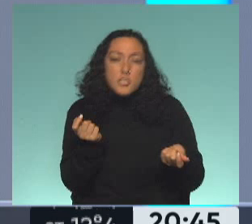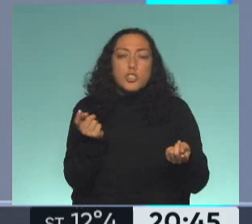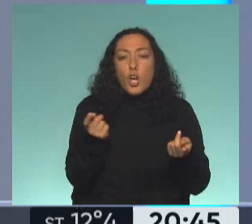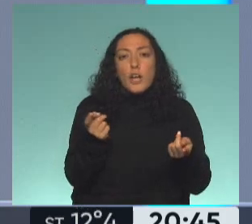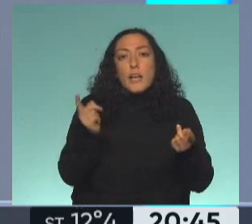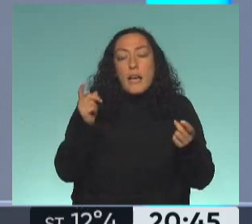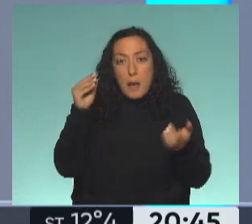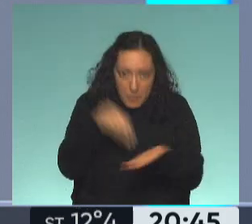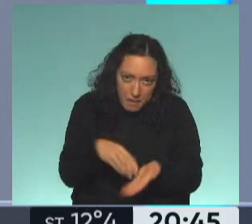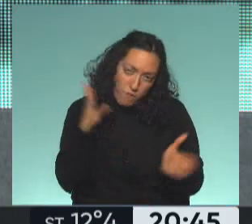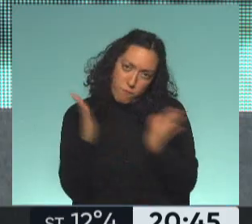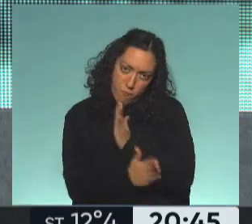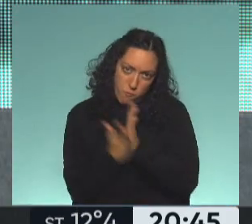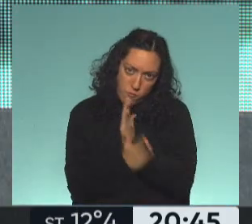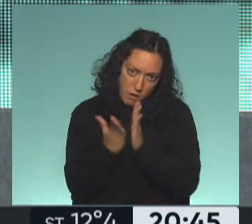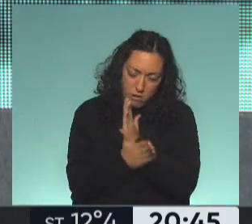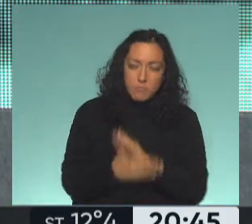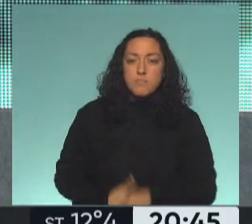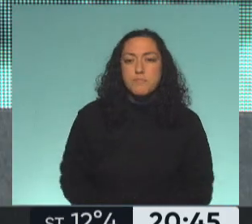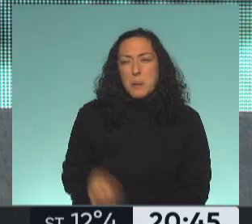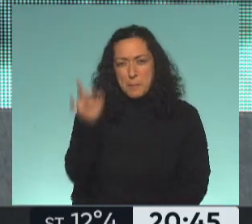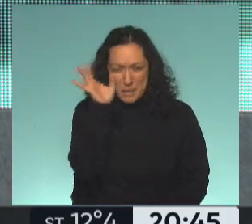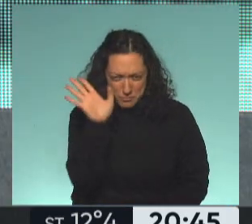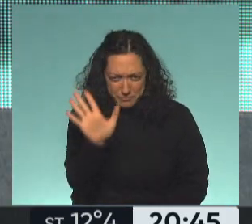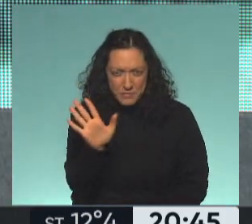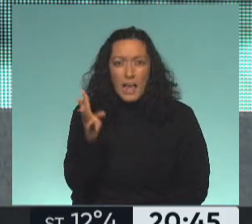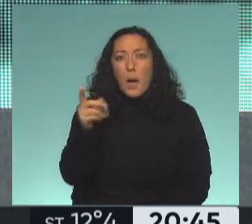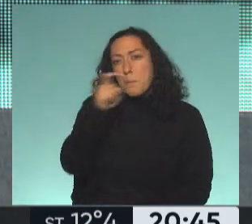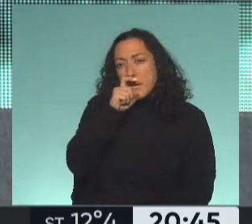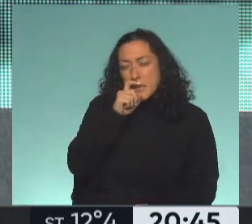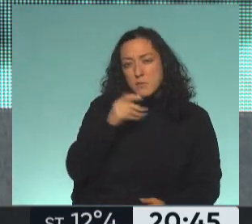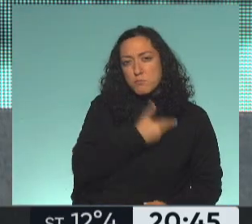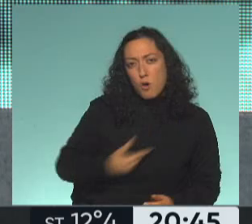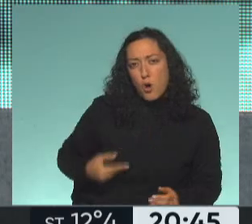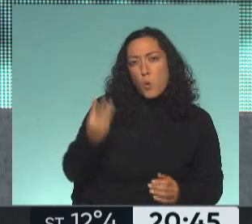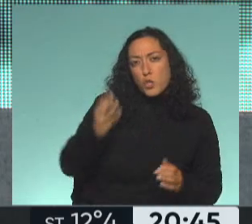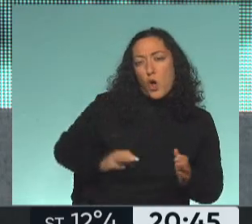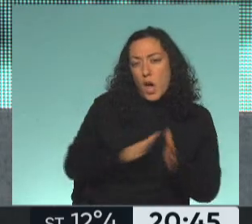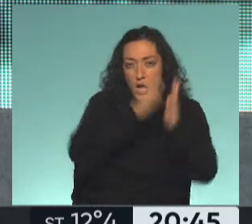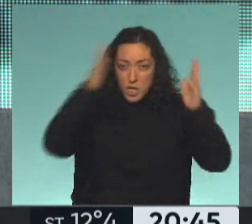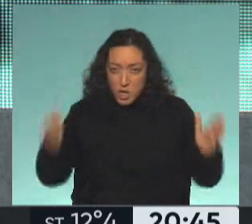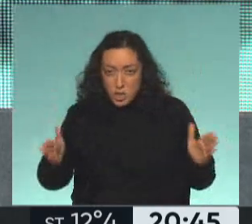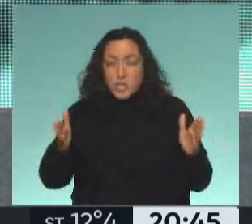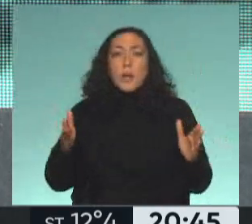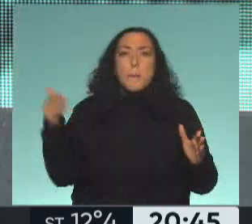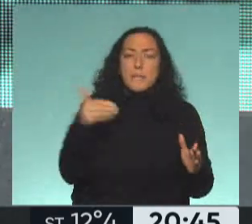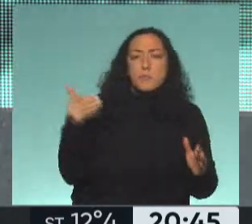de la fuga. En los 4 años de macrismo, la participación de los trabajadores en la distribución de la renta bajó